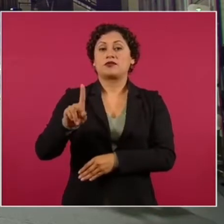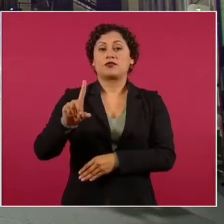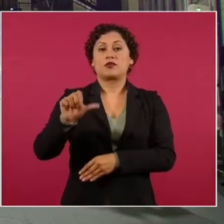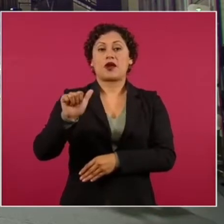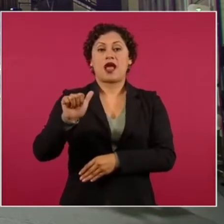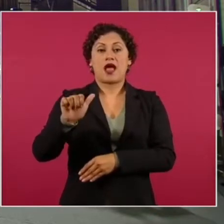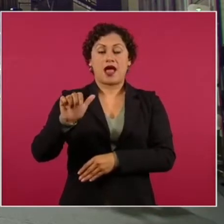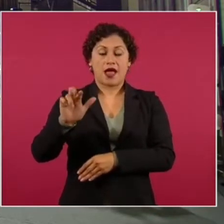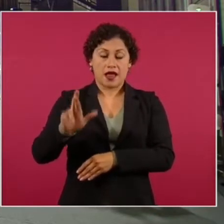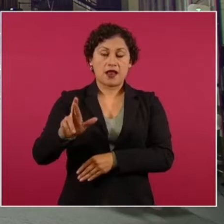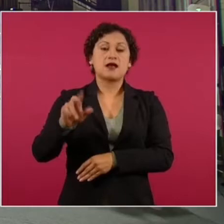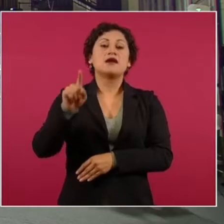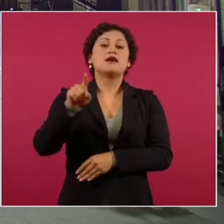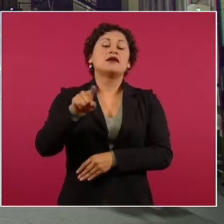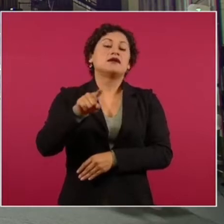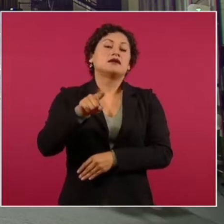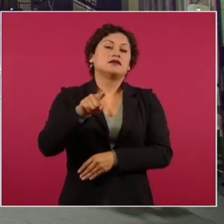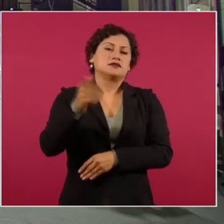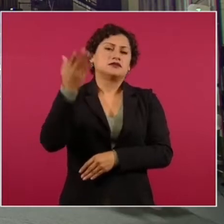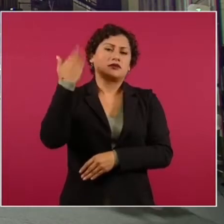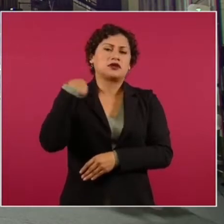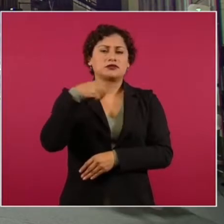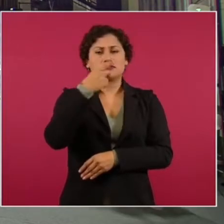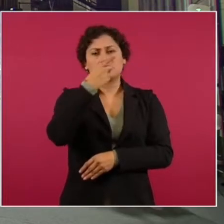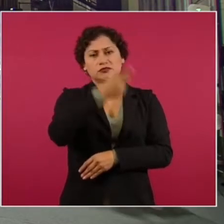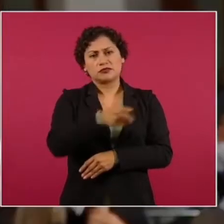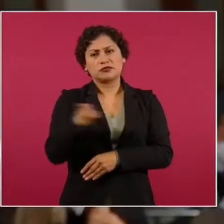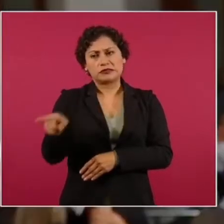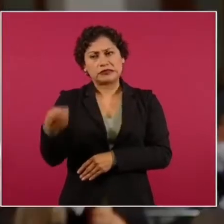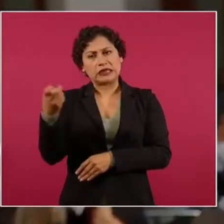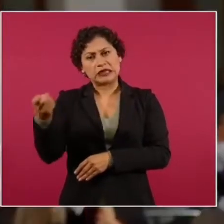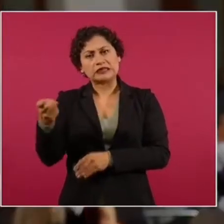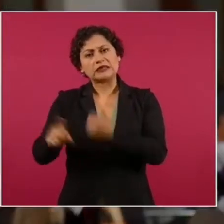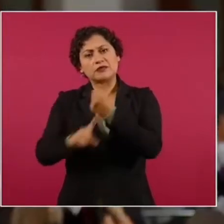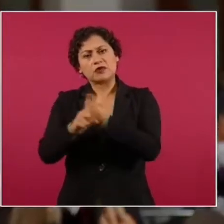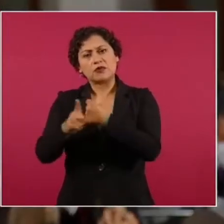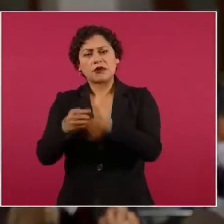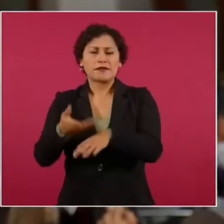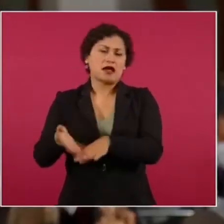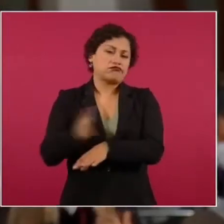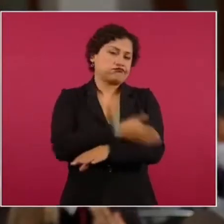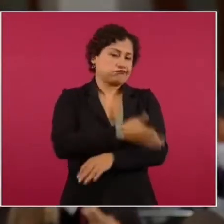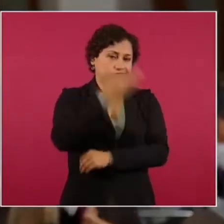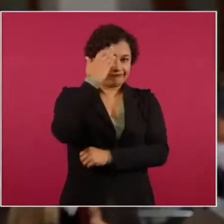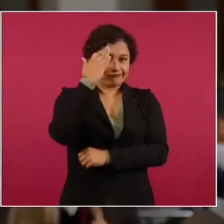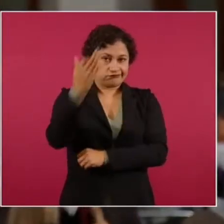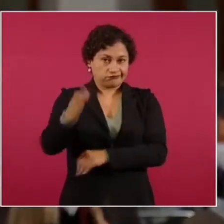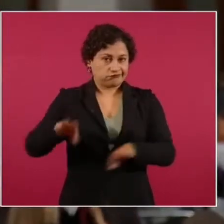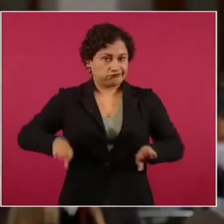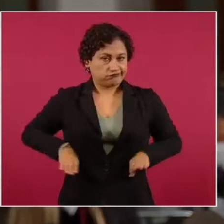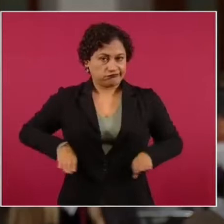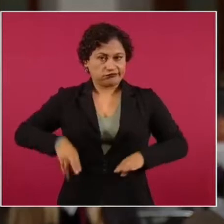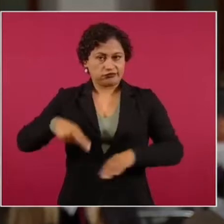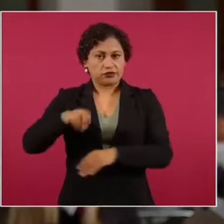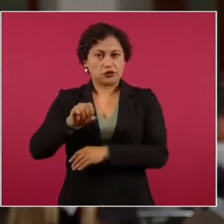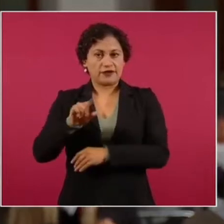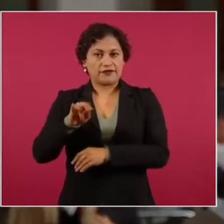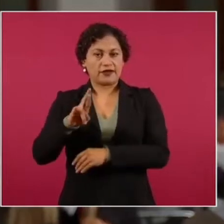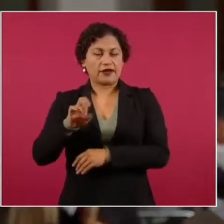como una herencia lamentablemente de los gobiernos neoliberales. El problema es que a los extrabajadores del Banco